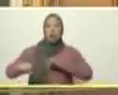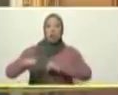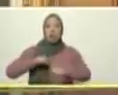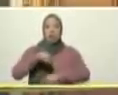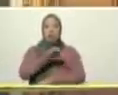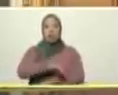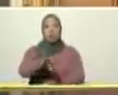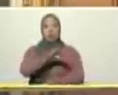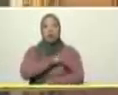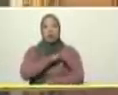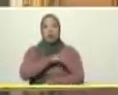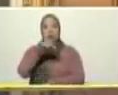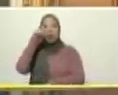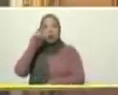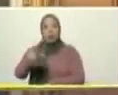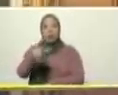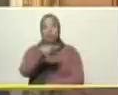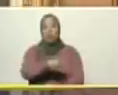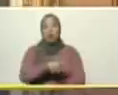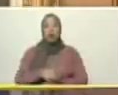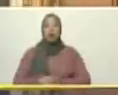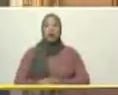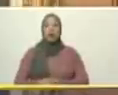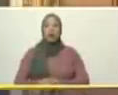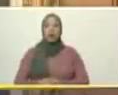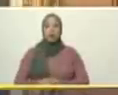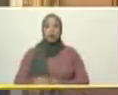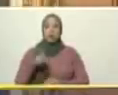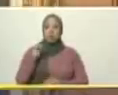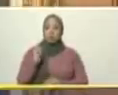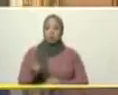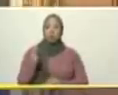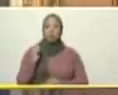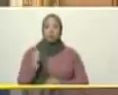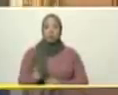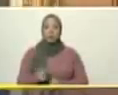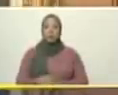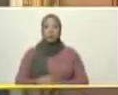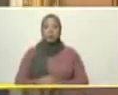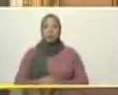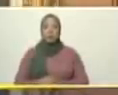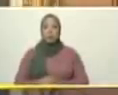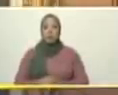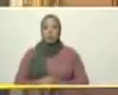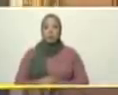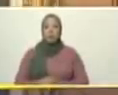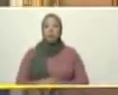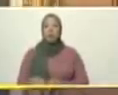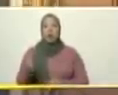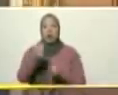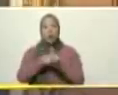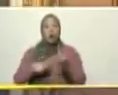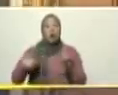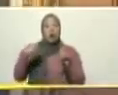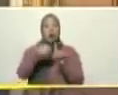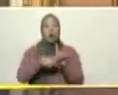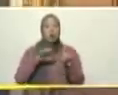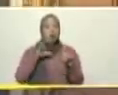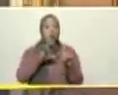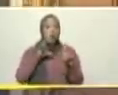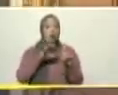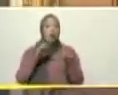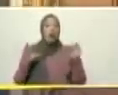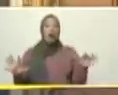los movimientos populares, las tareas de articulación para la lucha por la